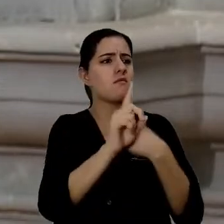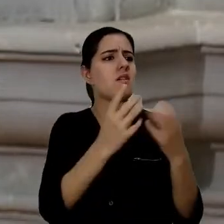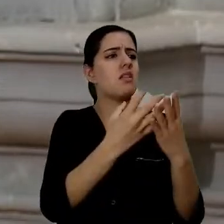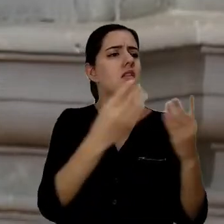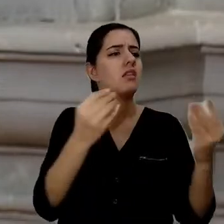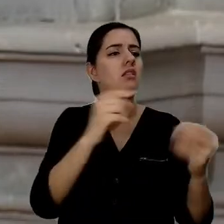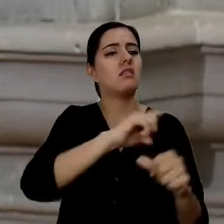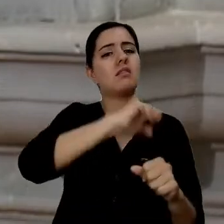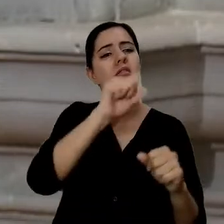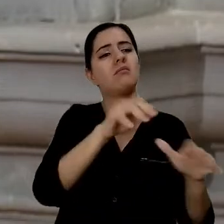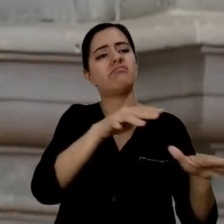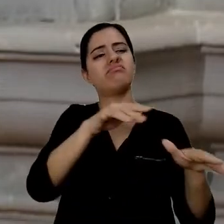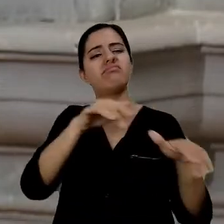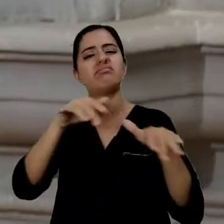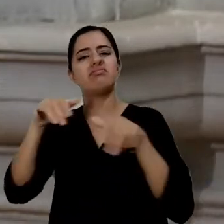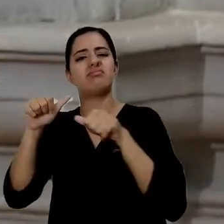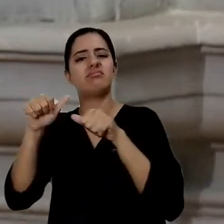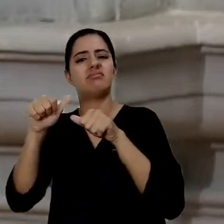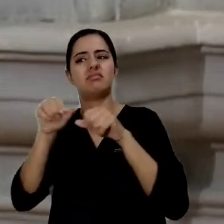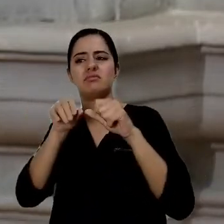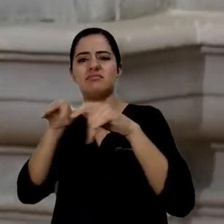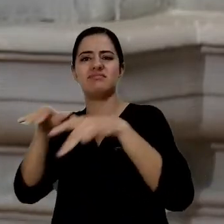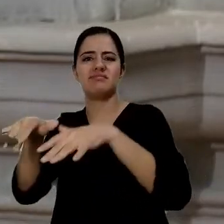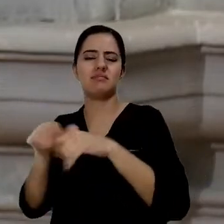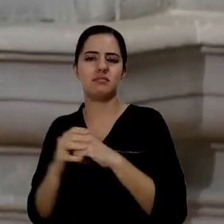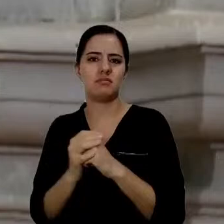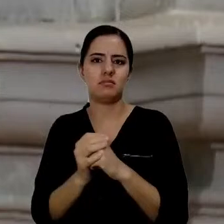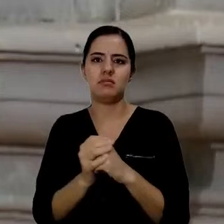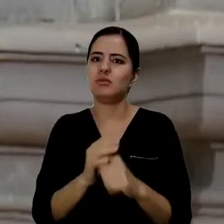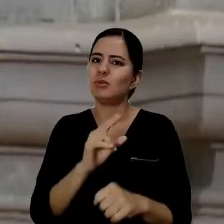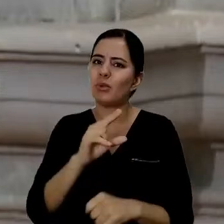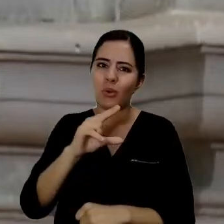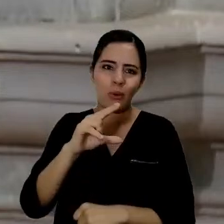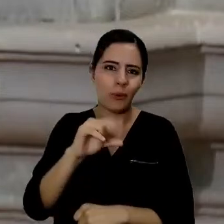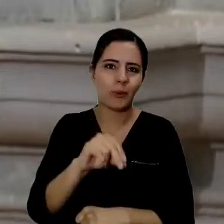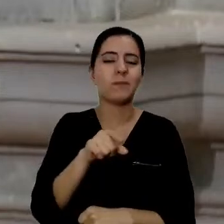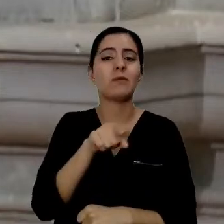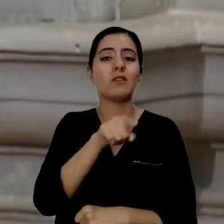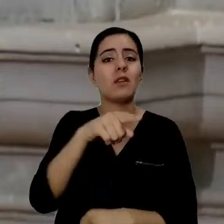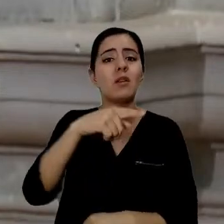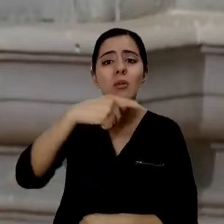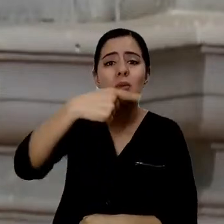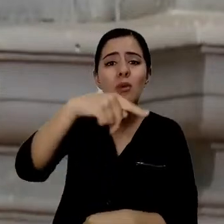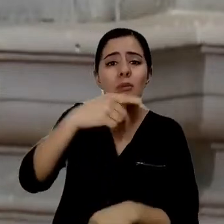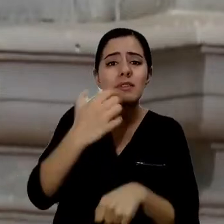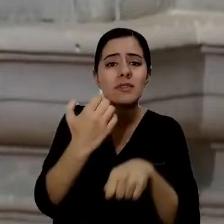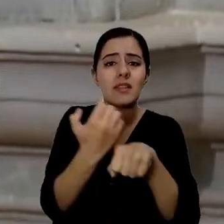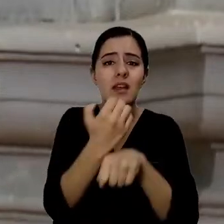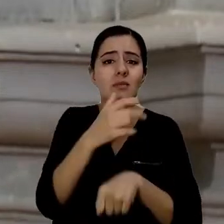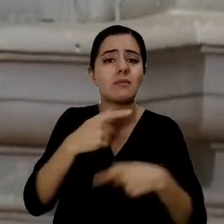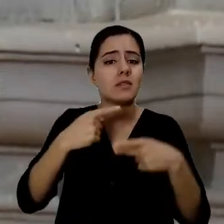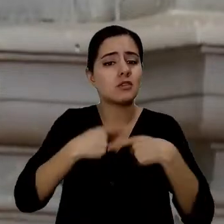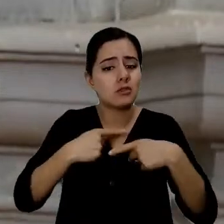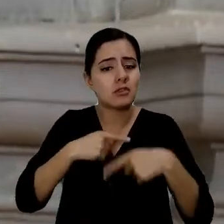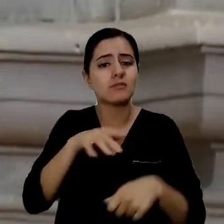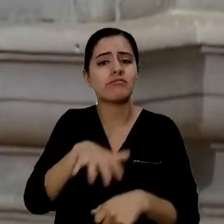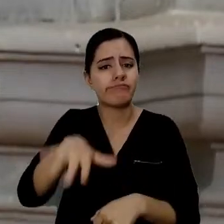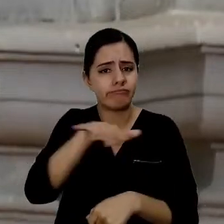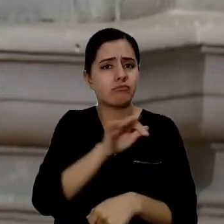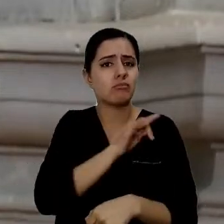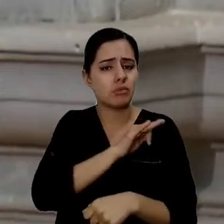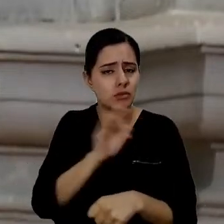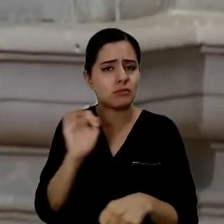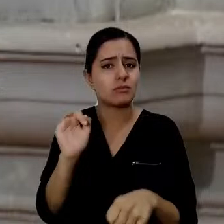diputadas, diputados, está desde lo local. Y miren, hay ejemplos exitosos que sí